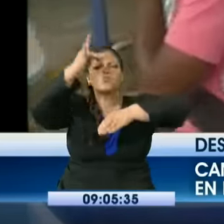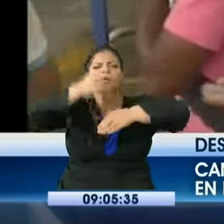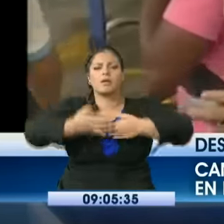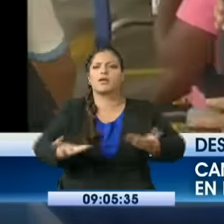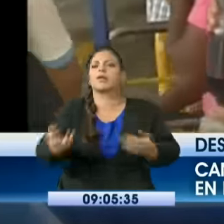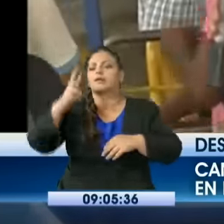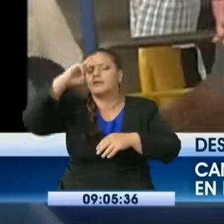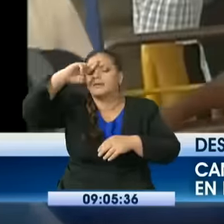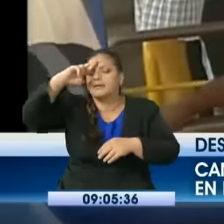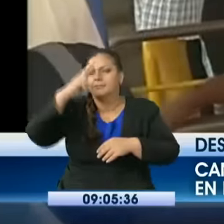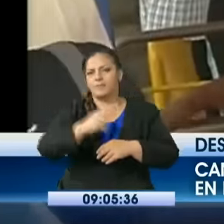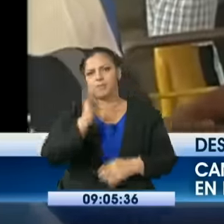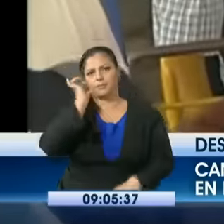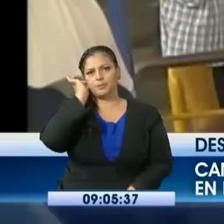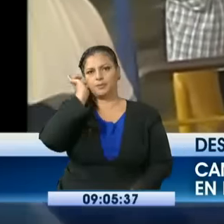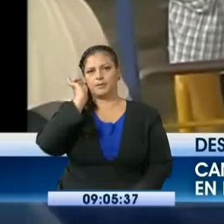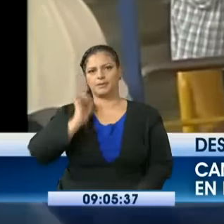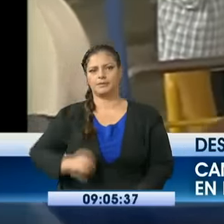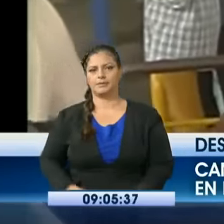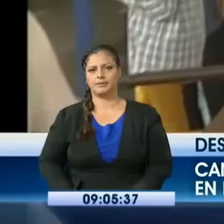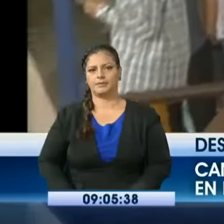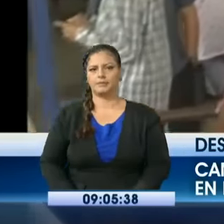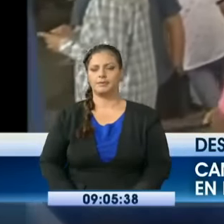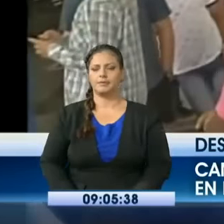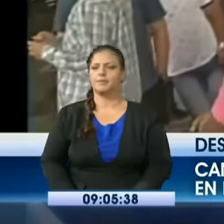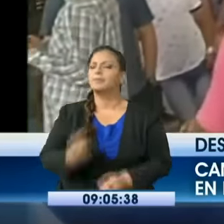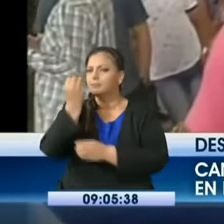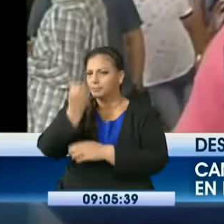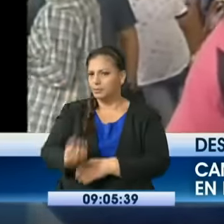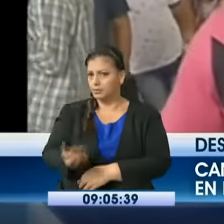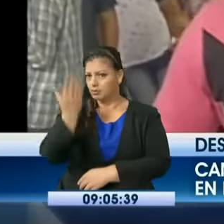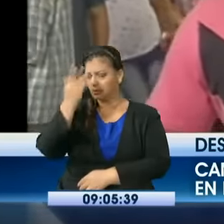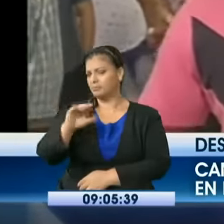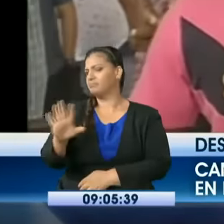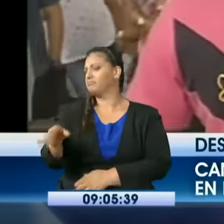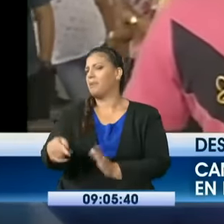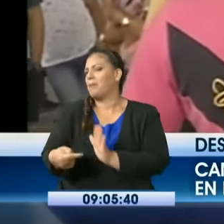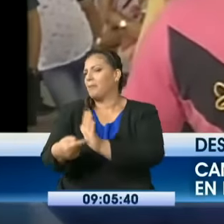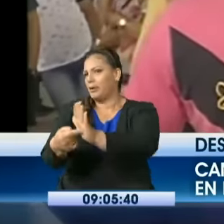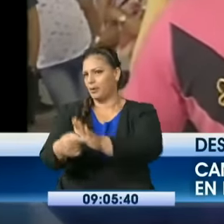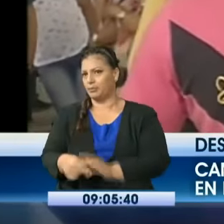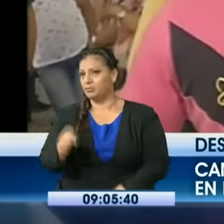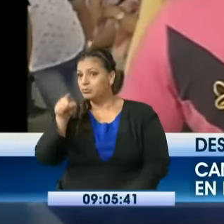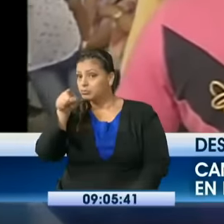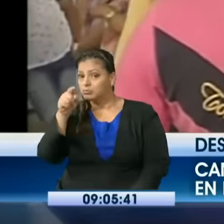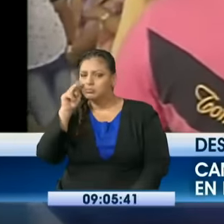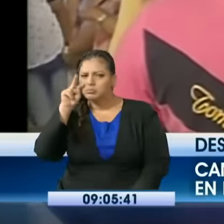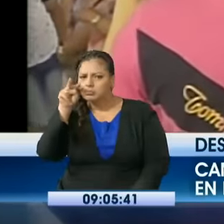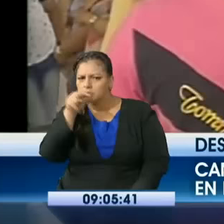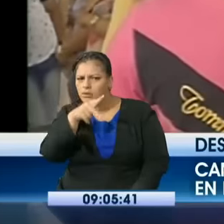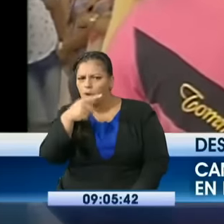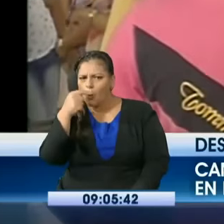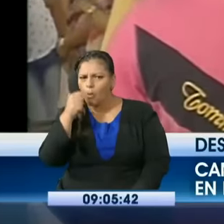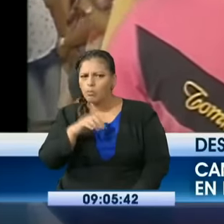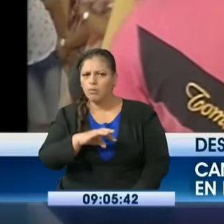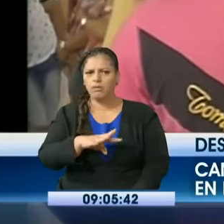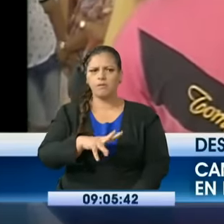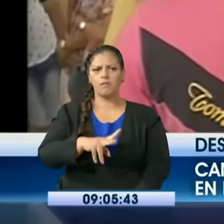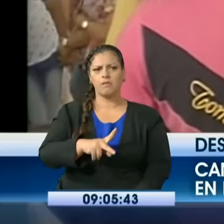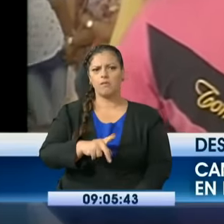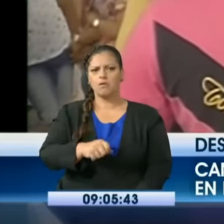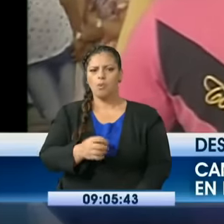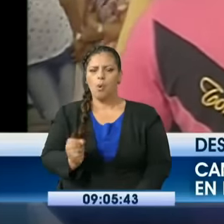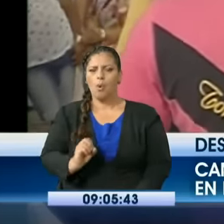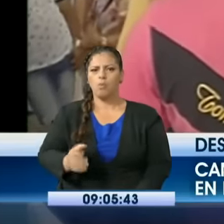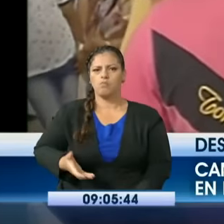delitos. Caballero, buenos días. De pronto, si usted observa que algún hombre intenta robarle las pertenencias a una damita o tocarla, ¿qué haría en